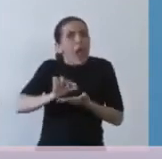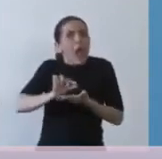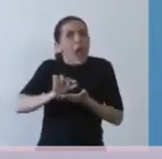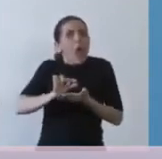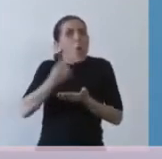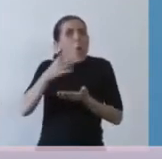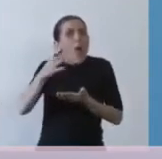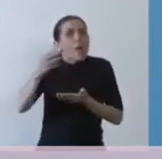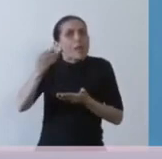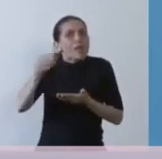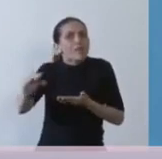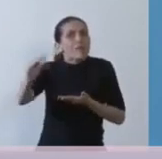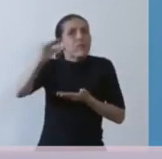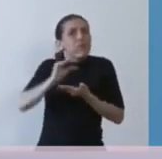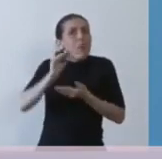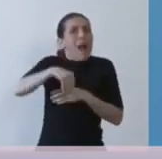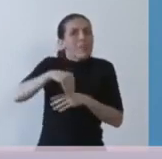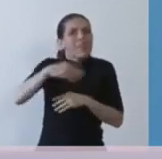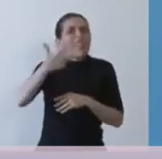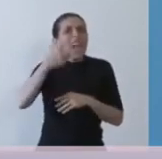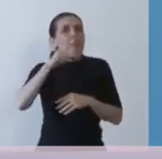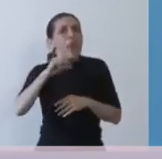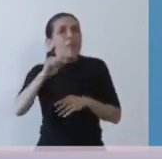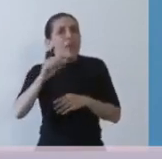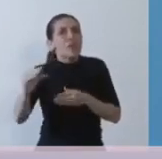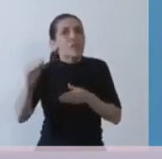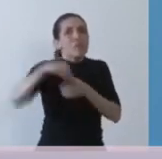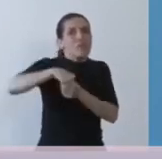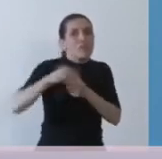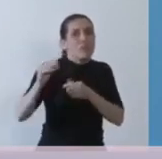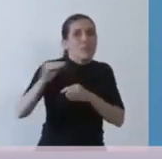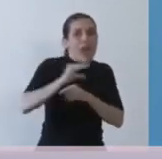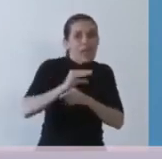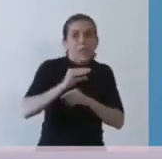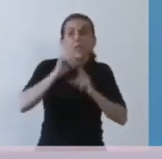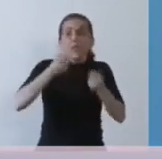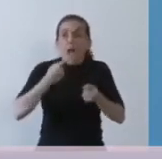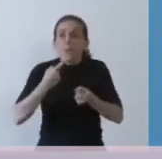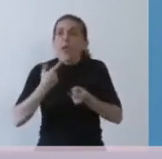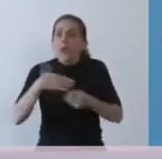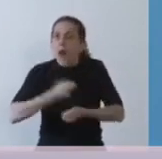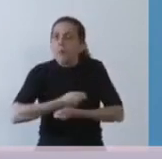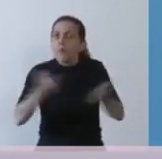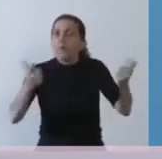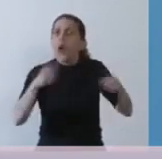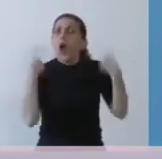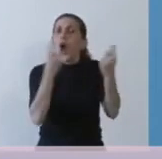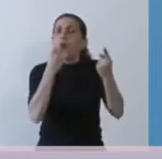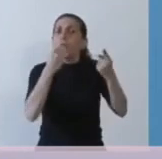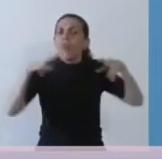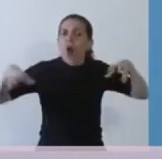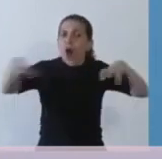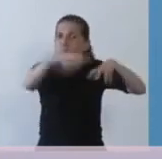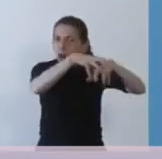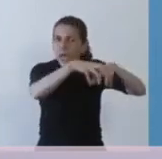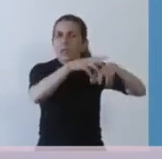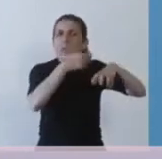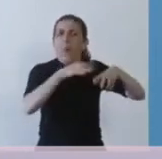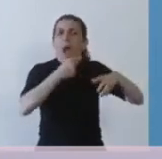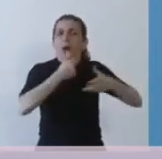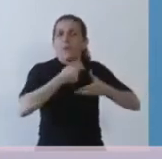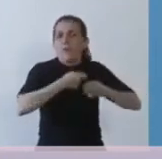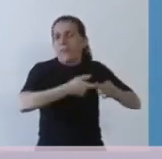vez de 3,000 pes y se va va a fortalecer la provisión de alimentos en comedores comunitarios y en espacios de